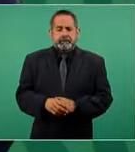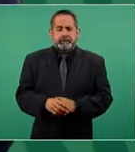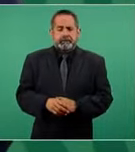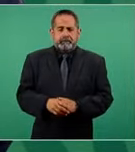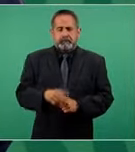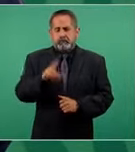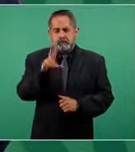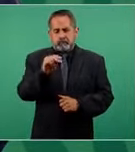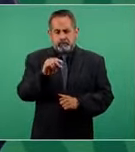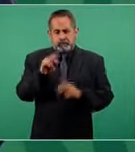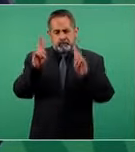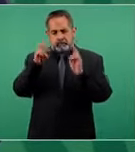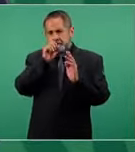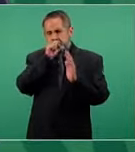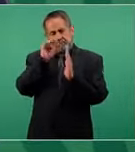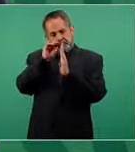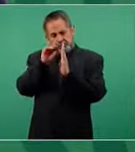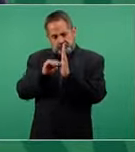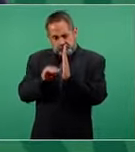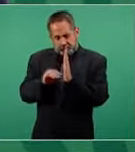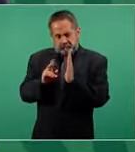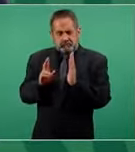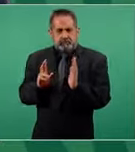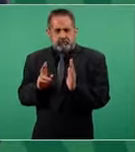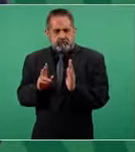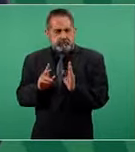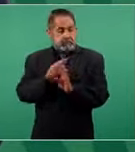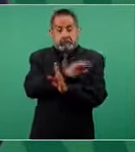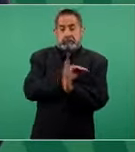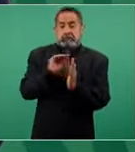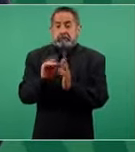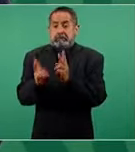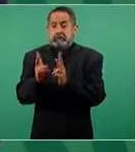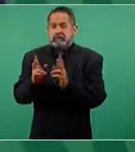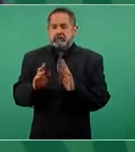No está en la agenda y